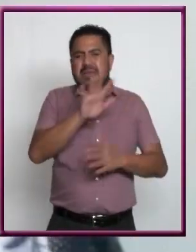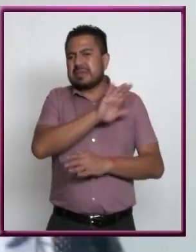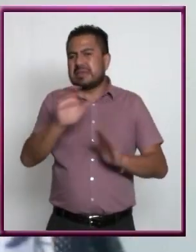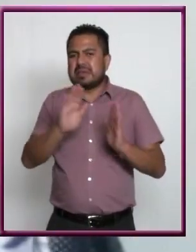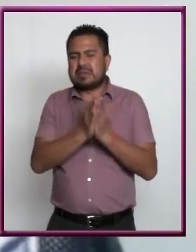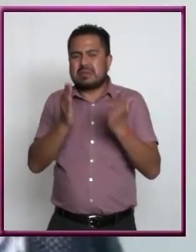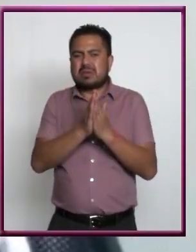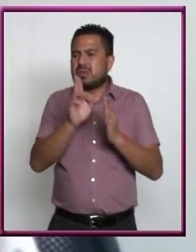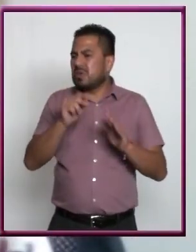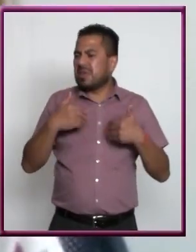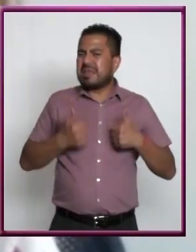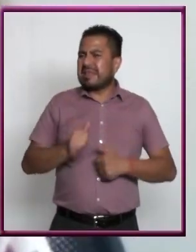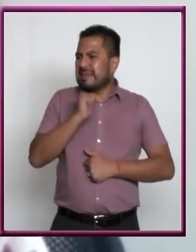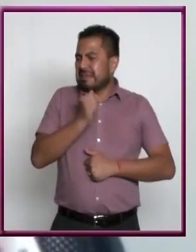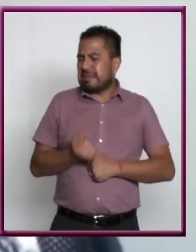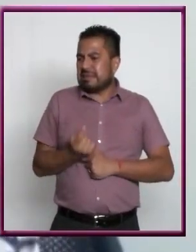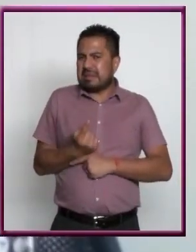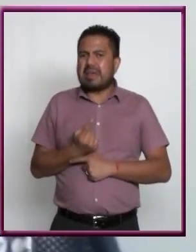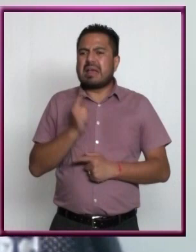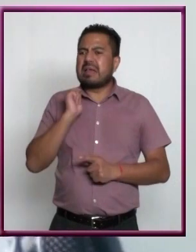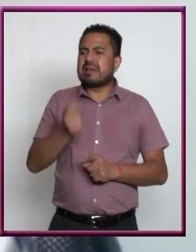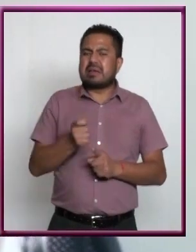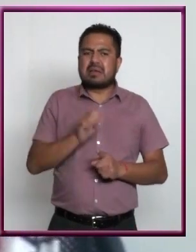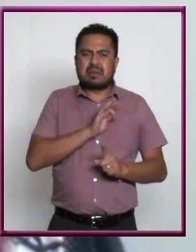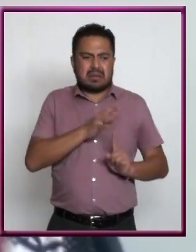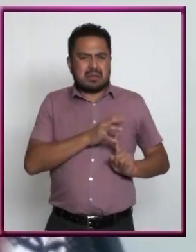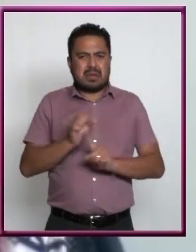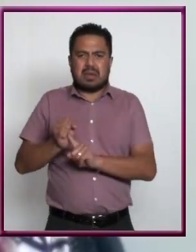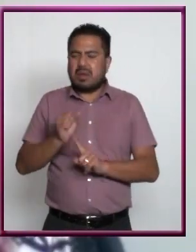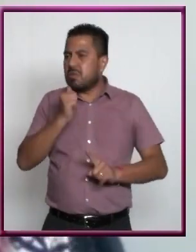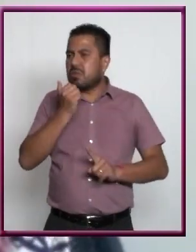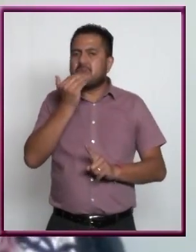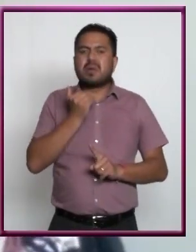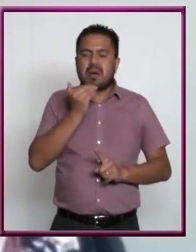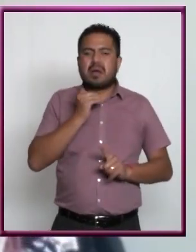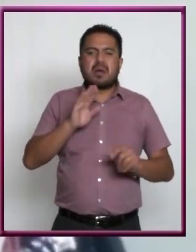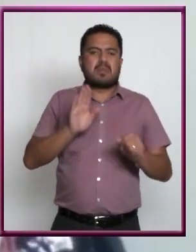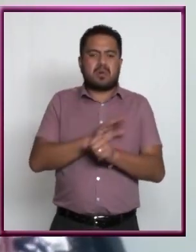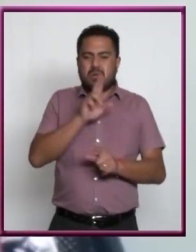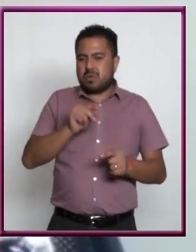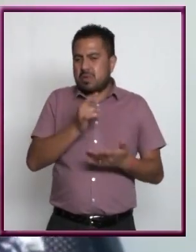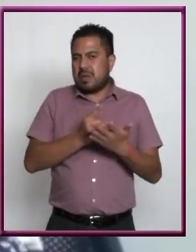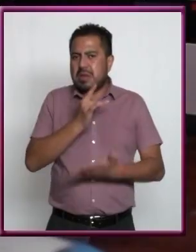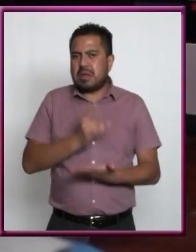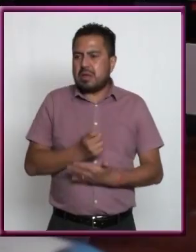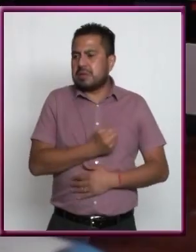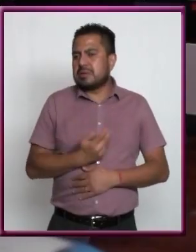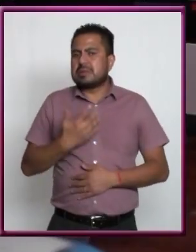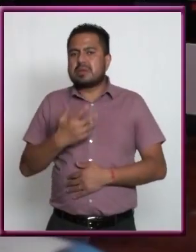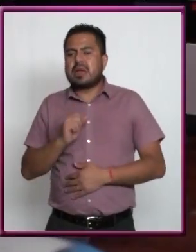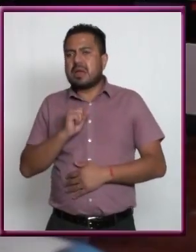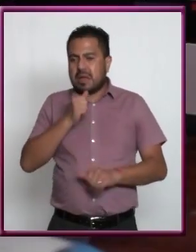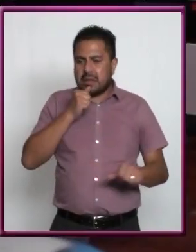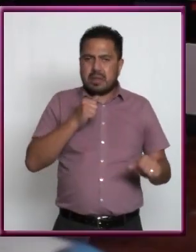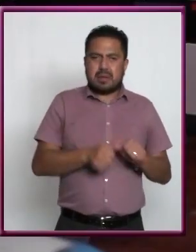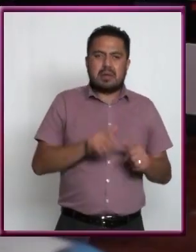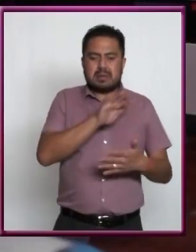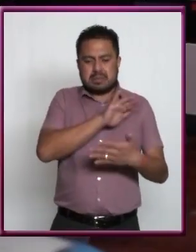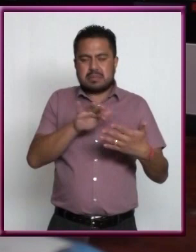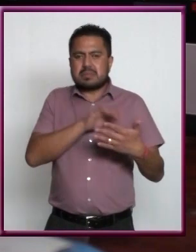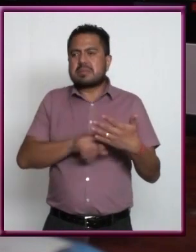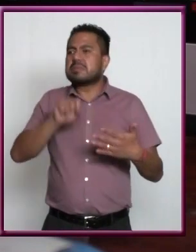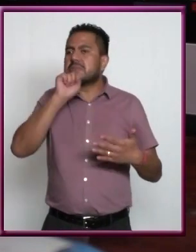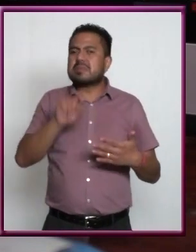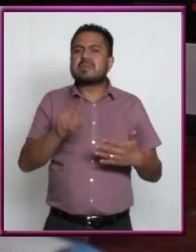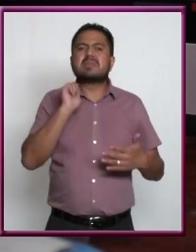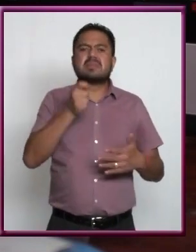3.500 libros y no entender ni uno ni que le lleguen ninguno porque pues, nada más juntó letras. Y entonces también la lectura